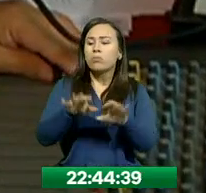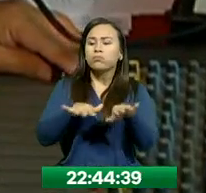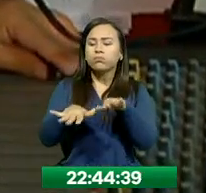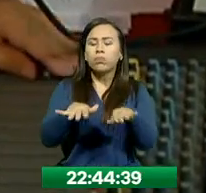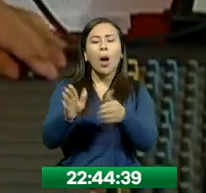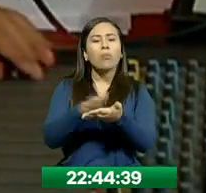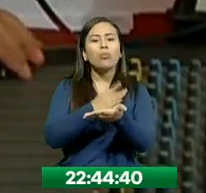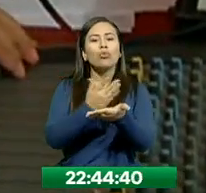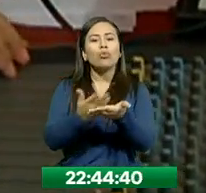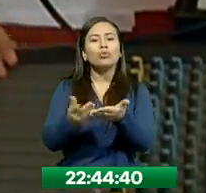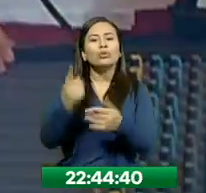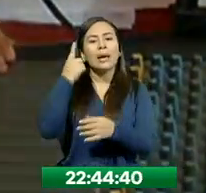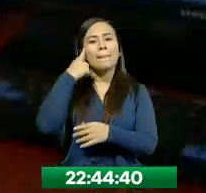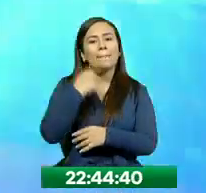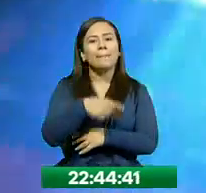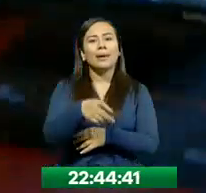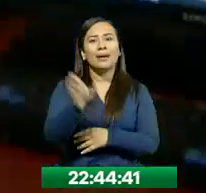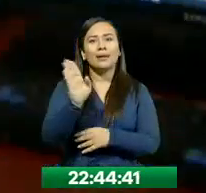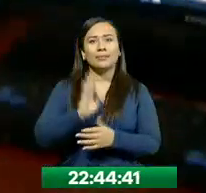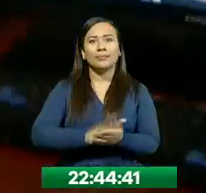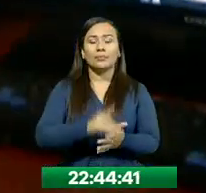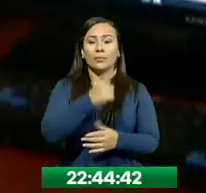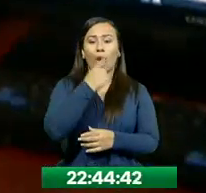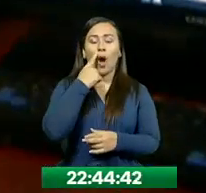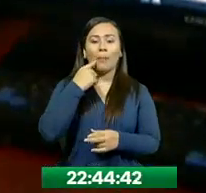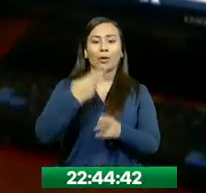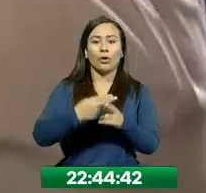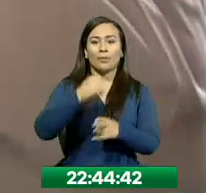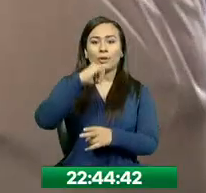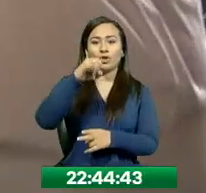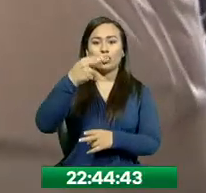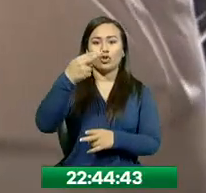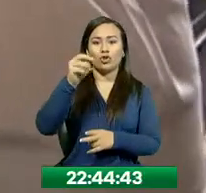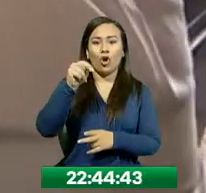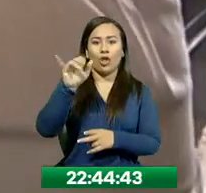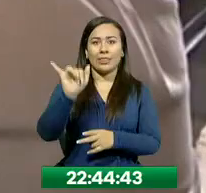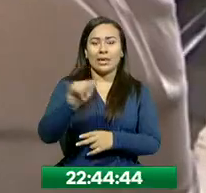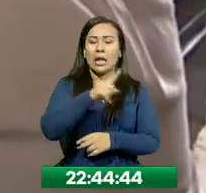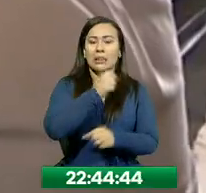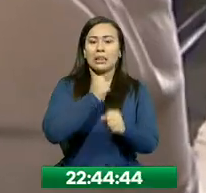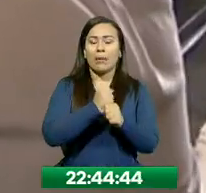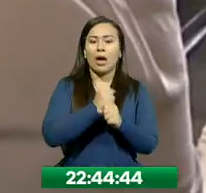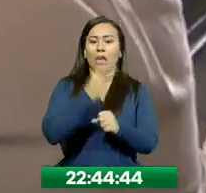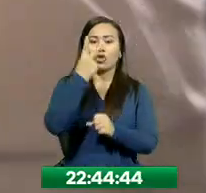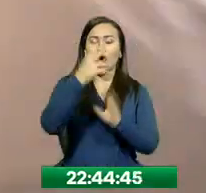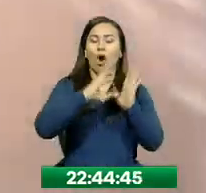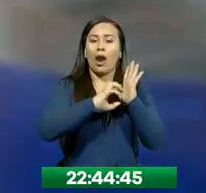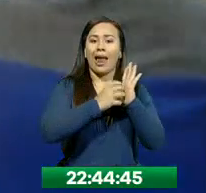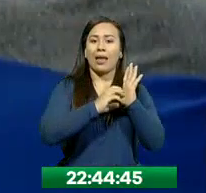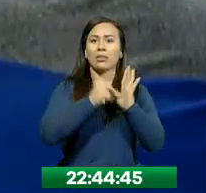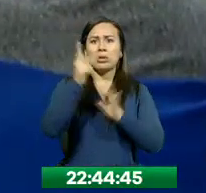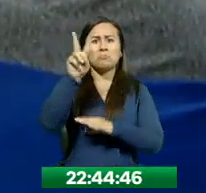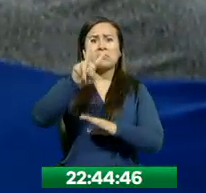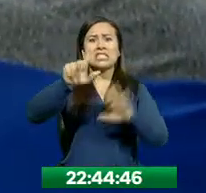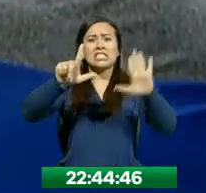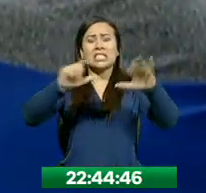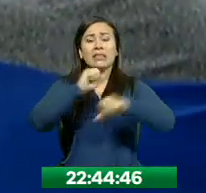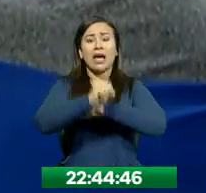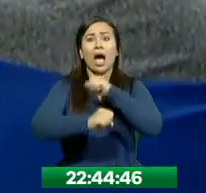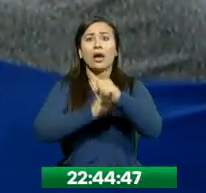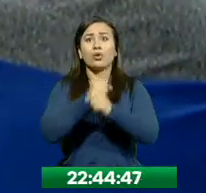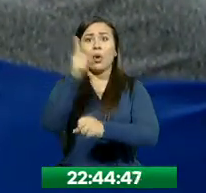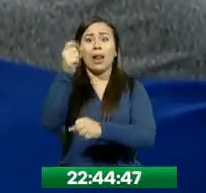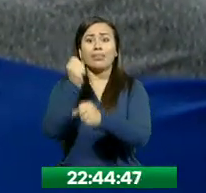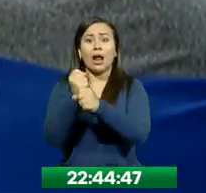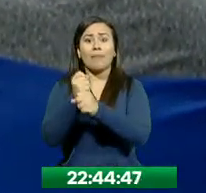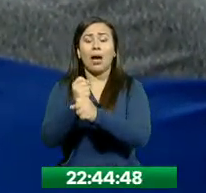ritmo y sabor para Dios. Johnny Vargas trabaja en dos radios online y durante 27 años ejerce la docencia en la Facultad